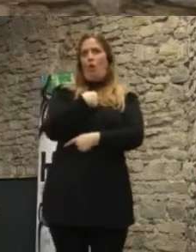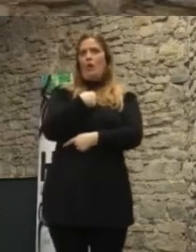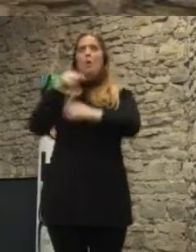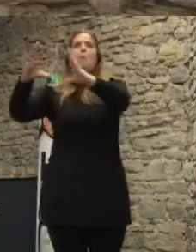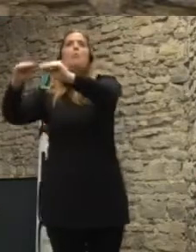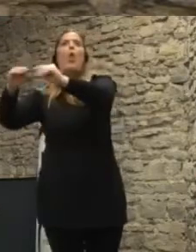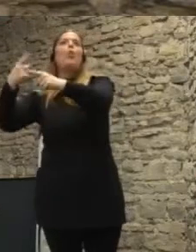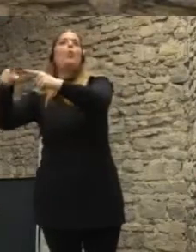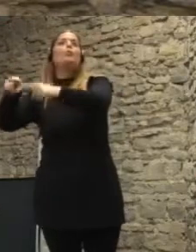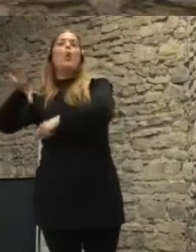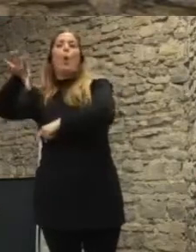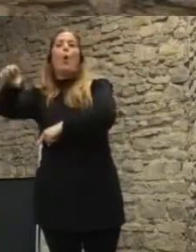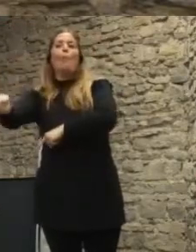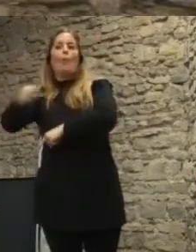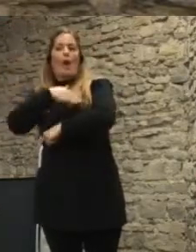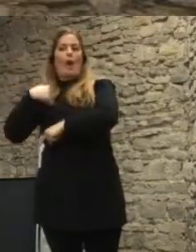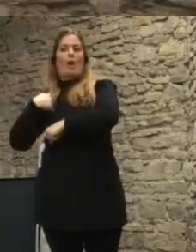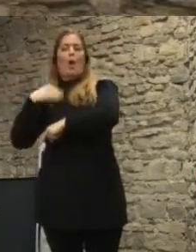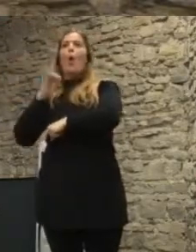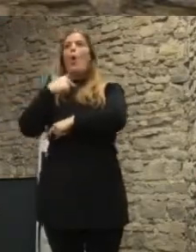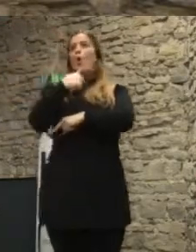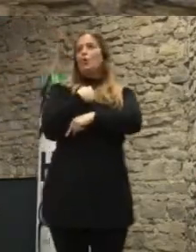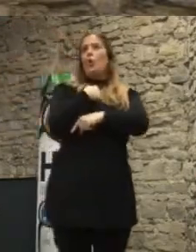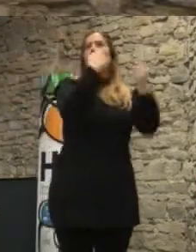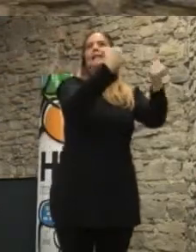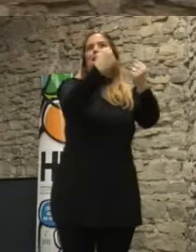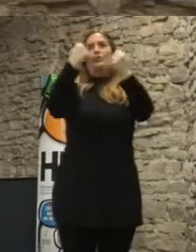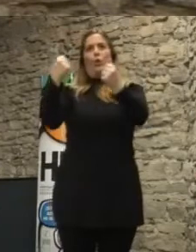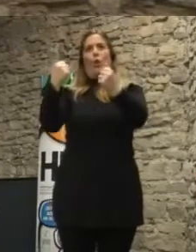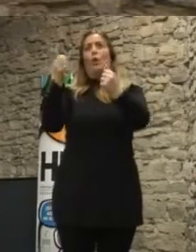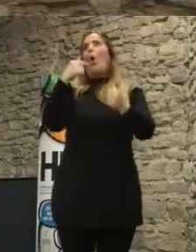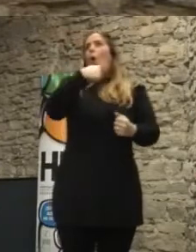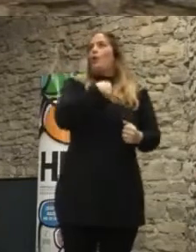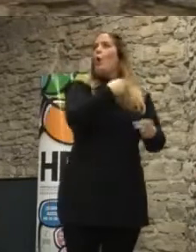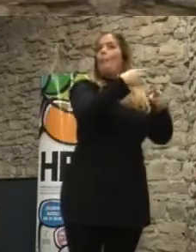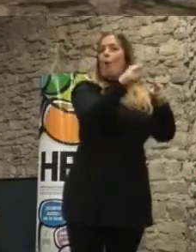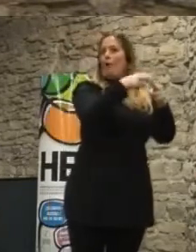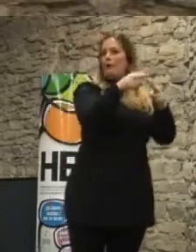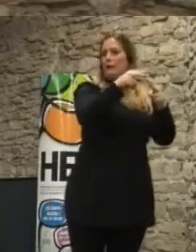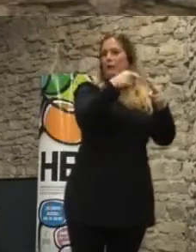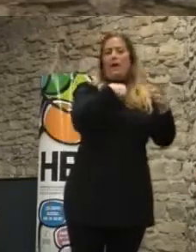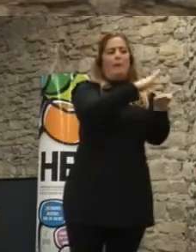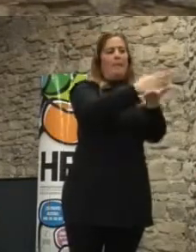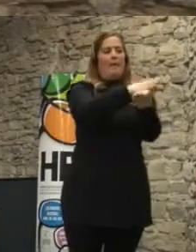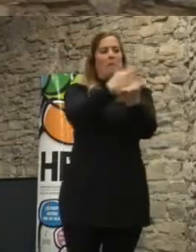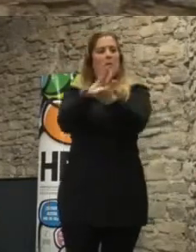producto o entre yo y la institución, o entre yo y la política, puedo directamente, ¿no?